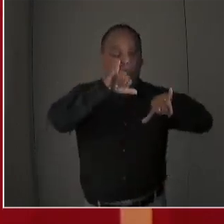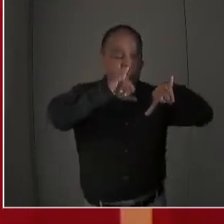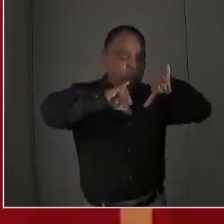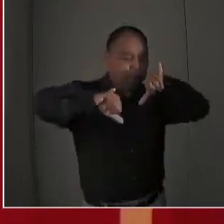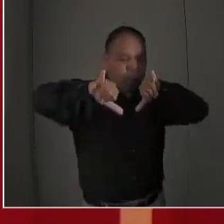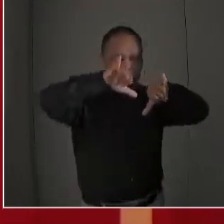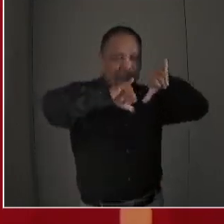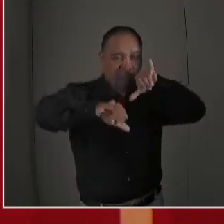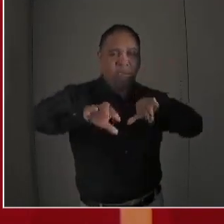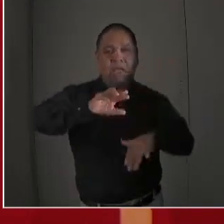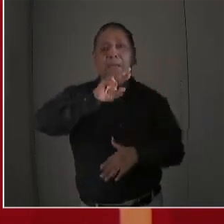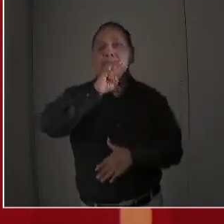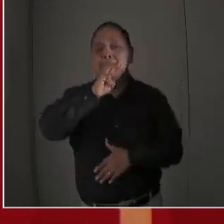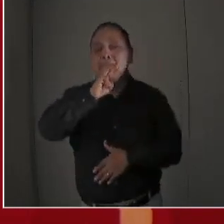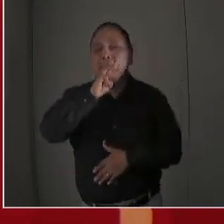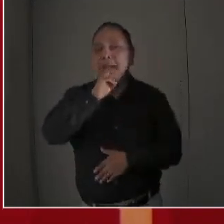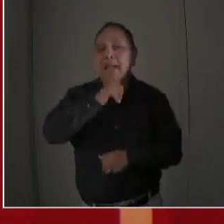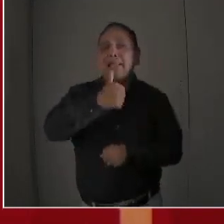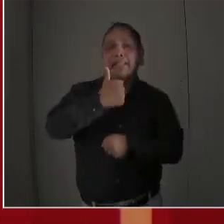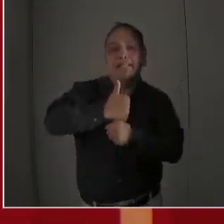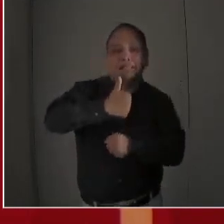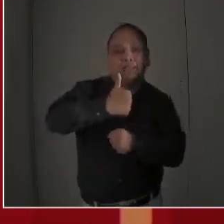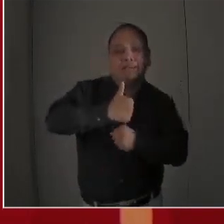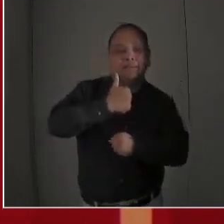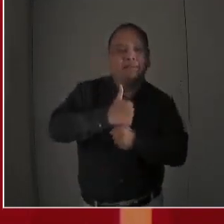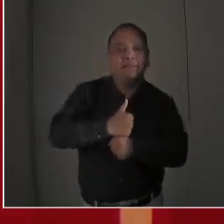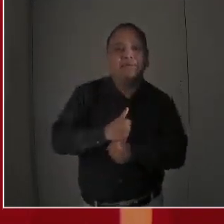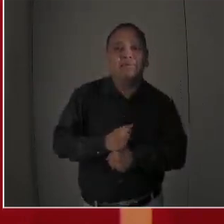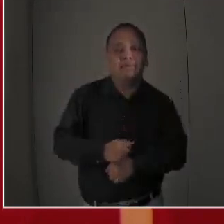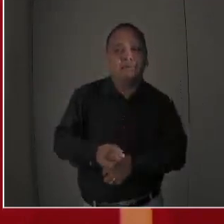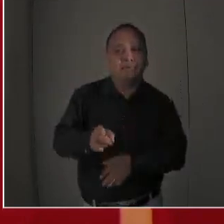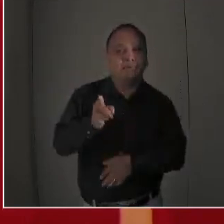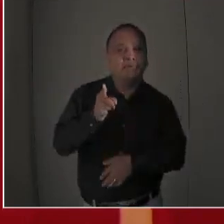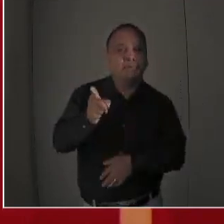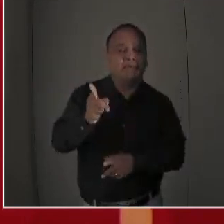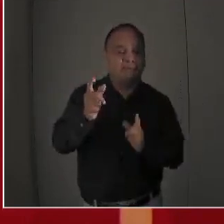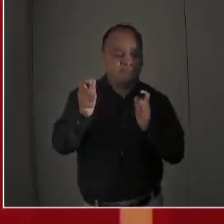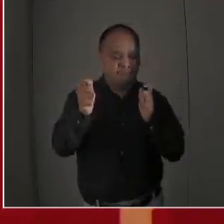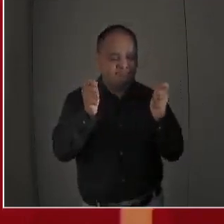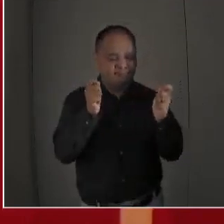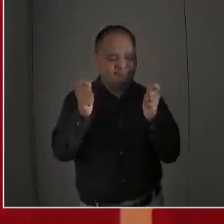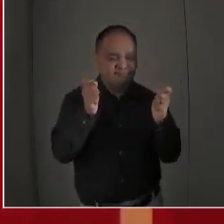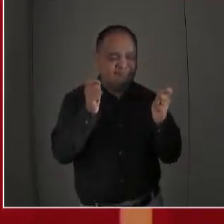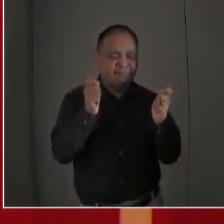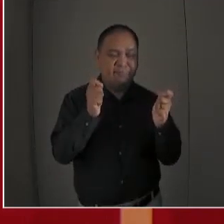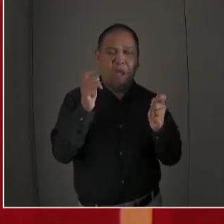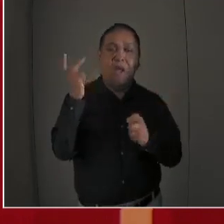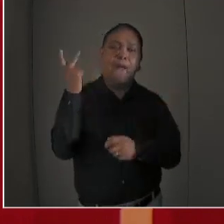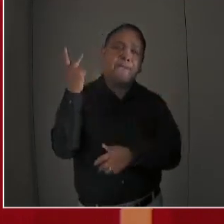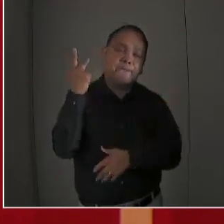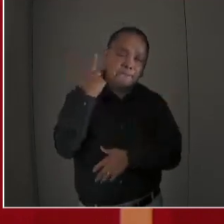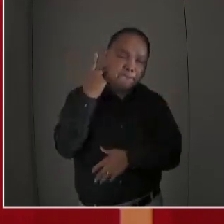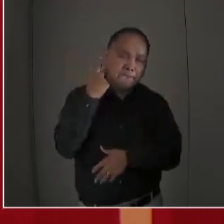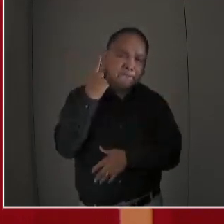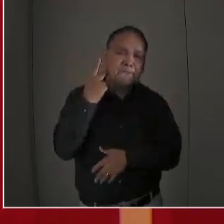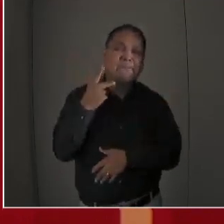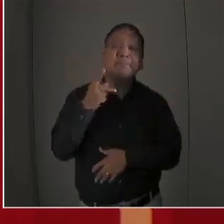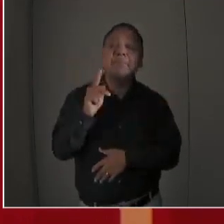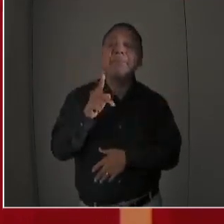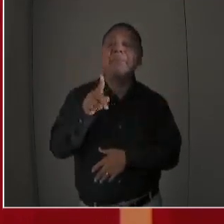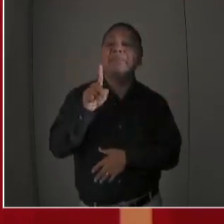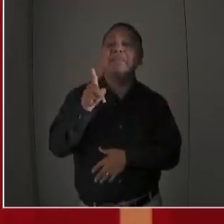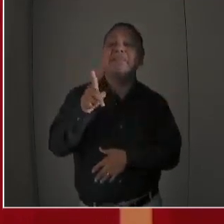que es madre, que es abuela, que es dirigente política, que es también y fue